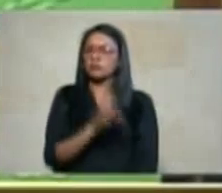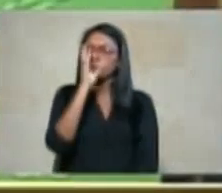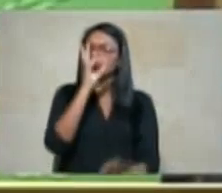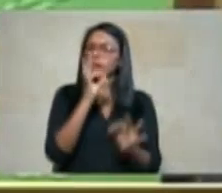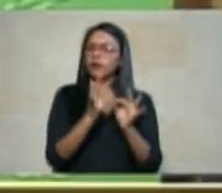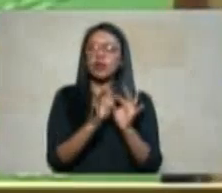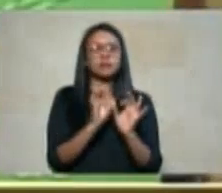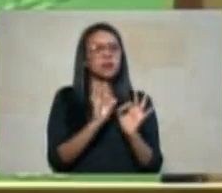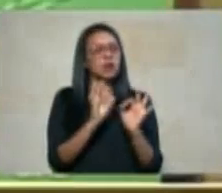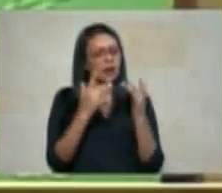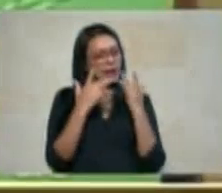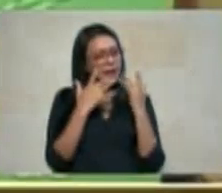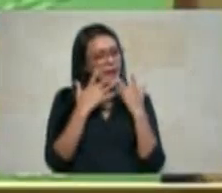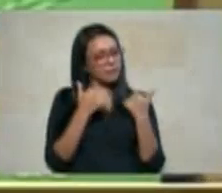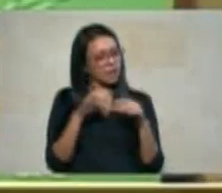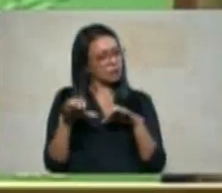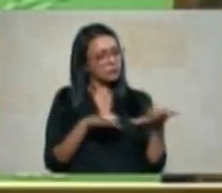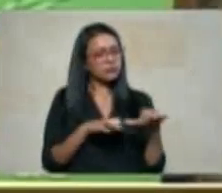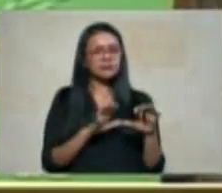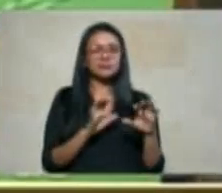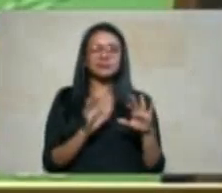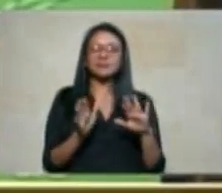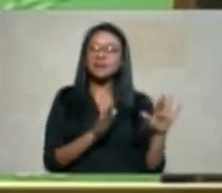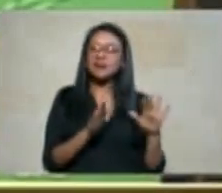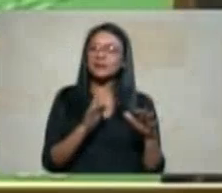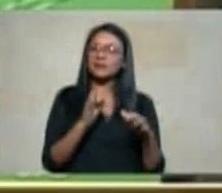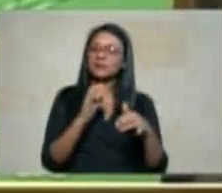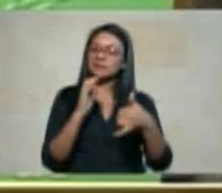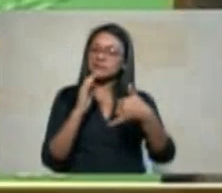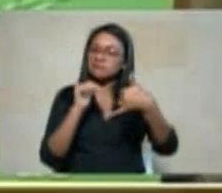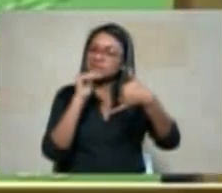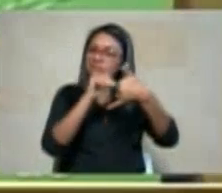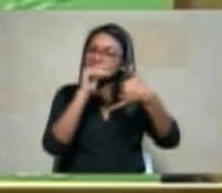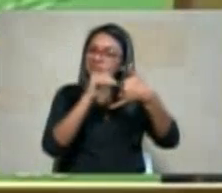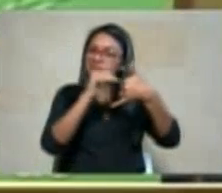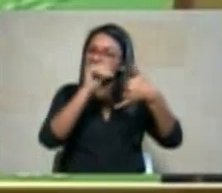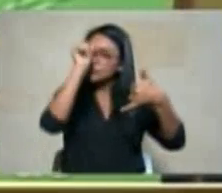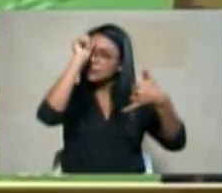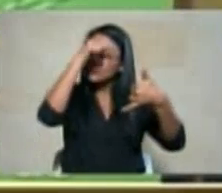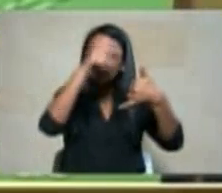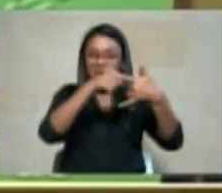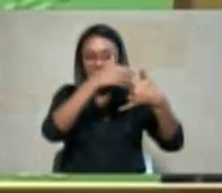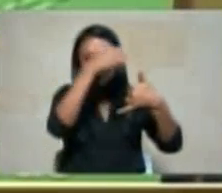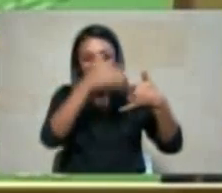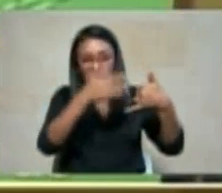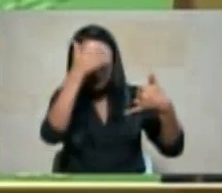fe, pueden ser. Pero yo creo que al país hay que recordarle, para que nunca se le olvide,